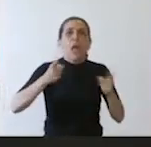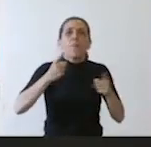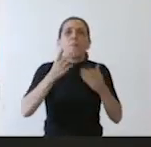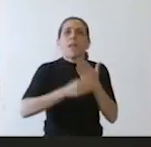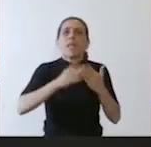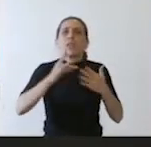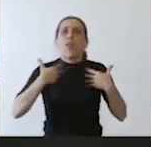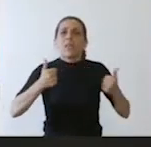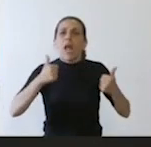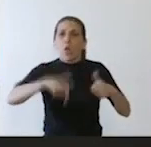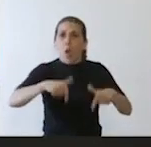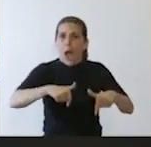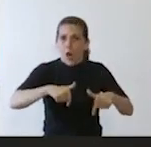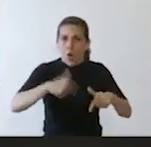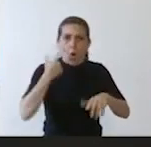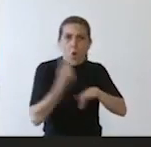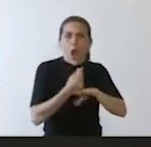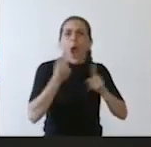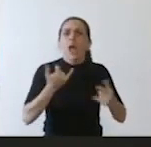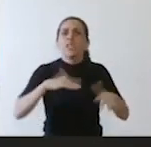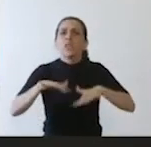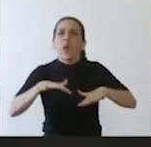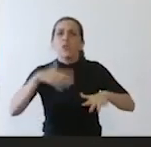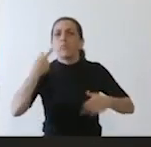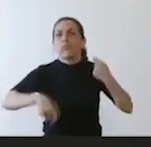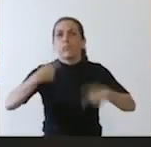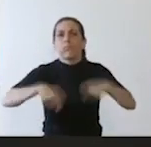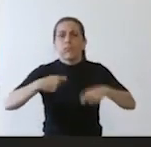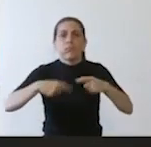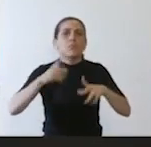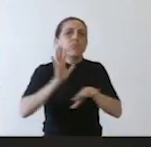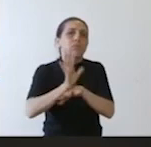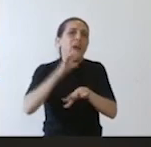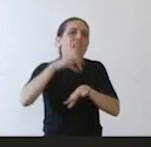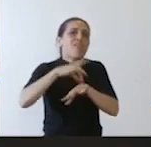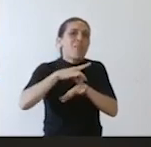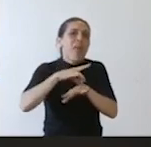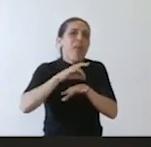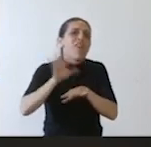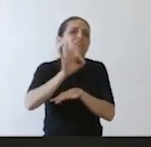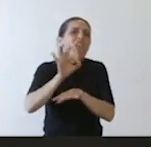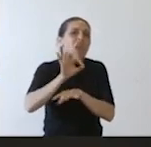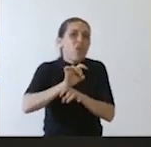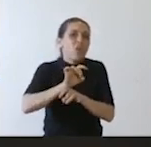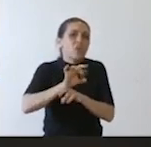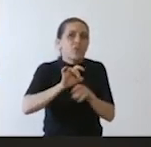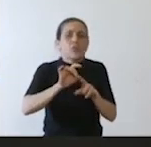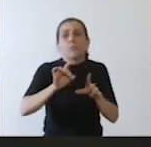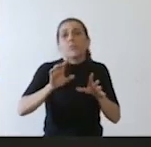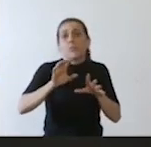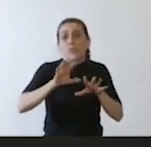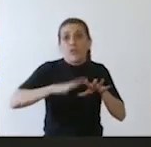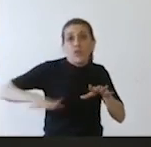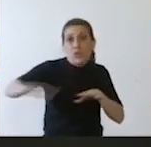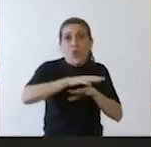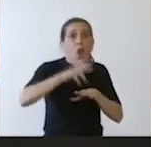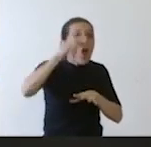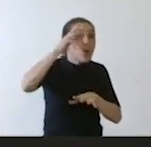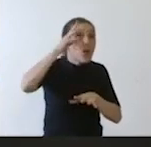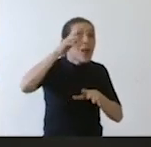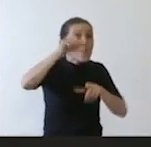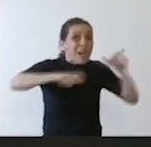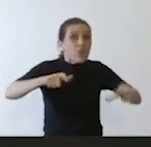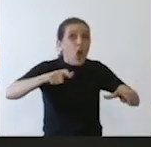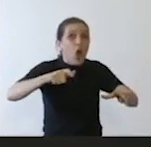hablando de una situación dinámica, como decíamos, de una enfermedad, de un virus que en el 80% de los casos es